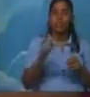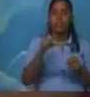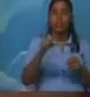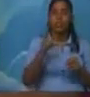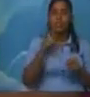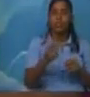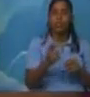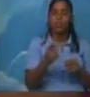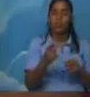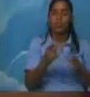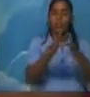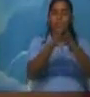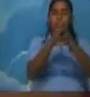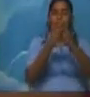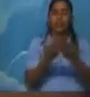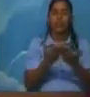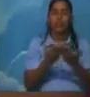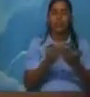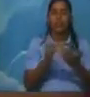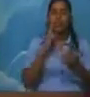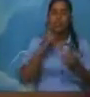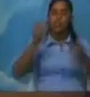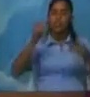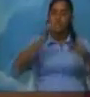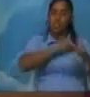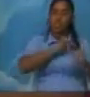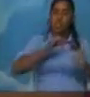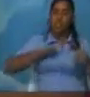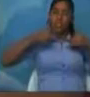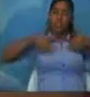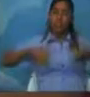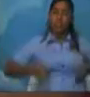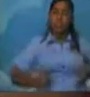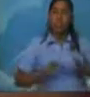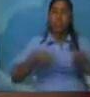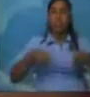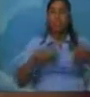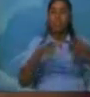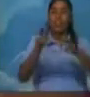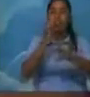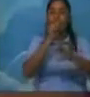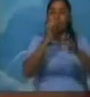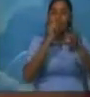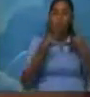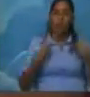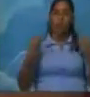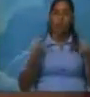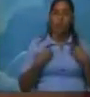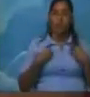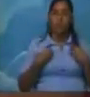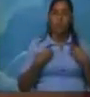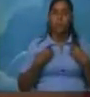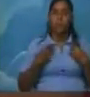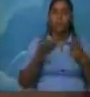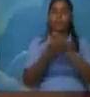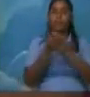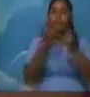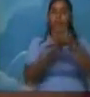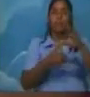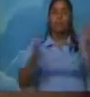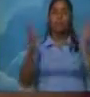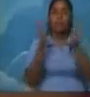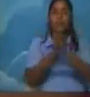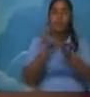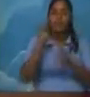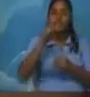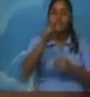dicen las escrituras de su interior correrán Ríos de agua viva Eso se refiere al Espíritu Santo